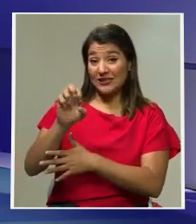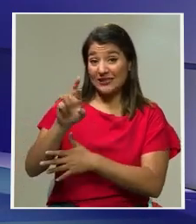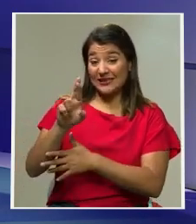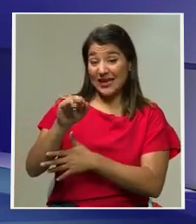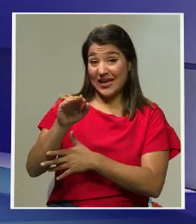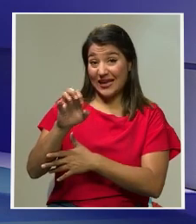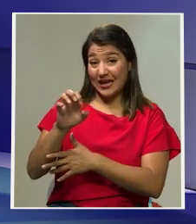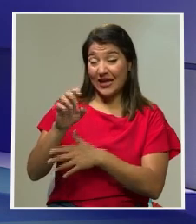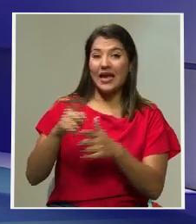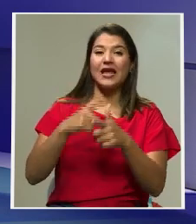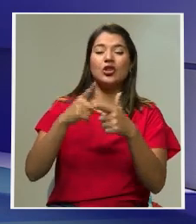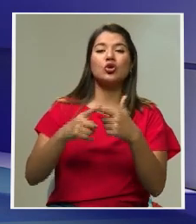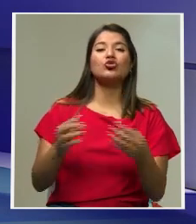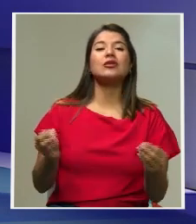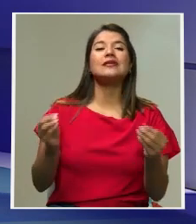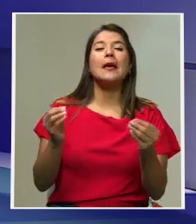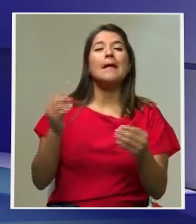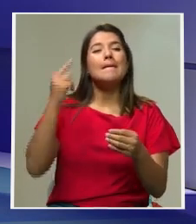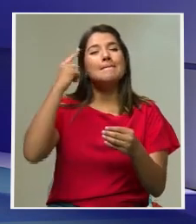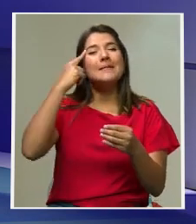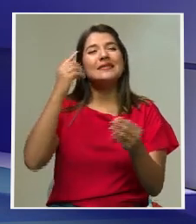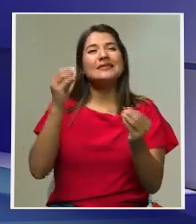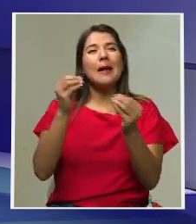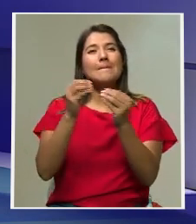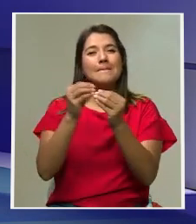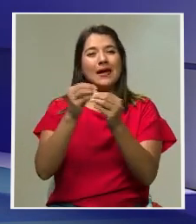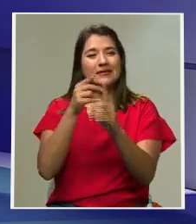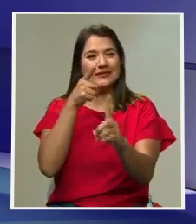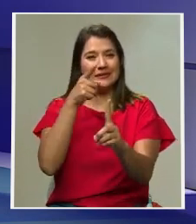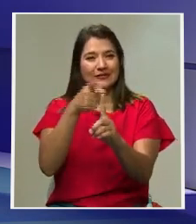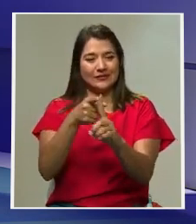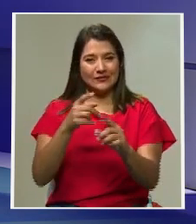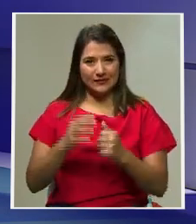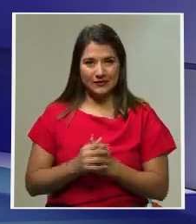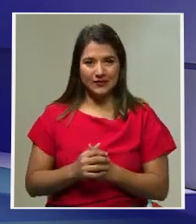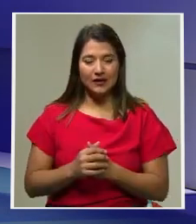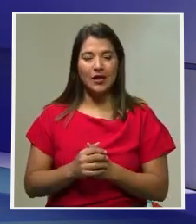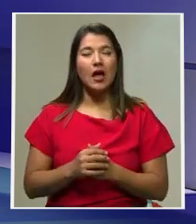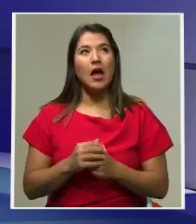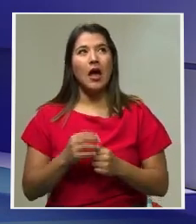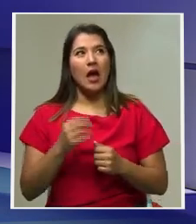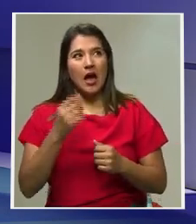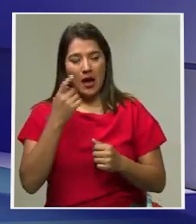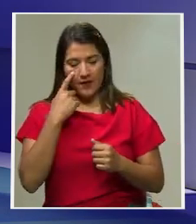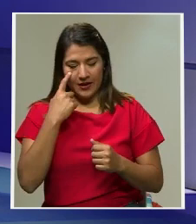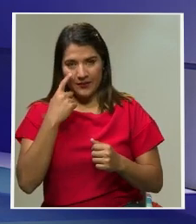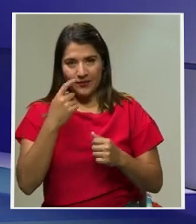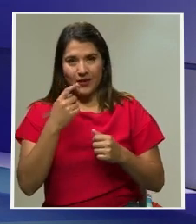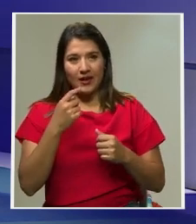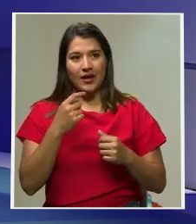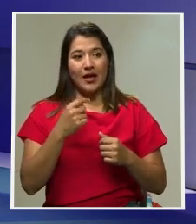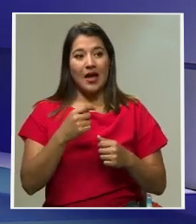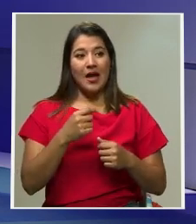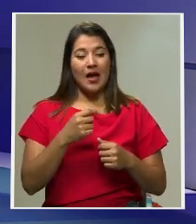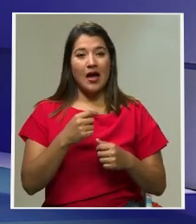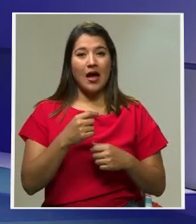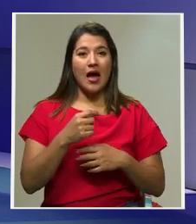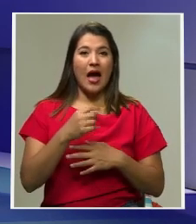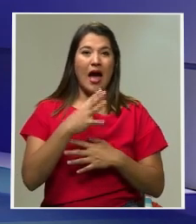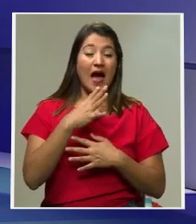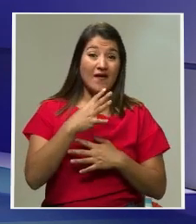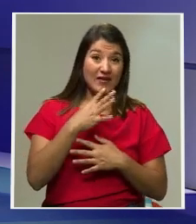se puede ser con respecto al mismo, ¿no? Te lo pongo en términos pedestres. Hablar en chino